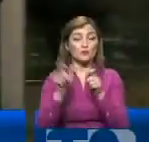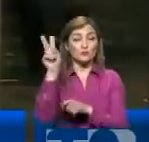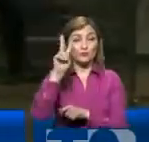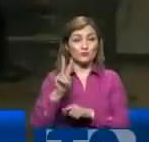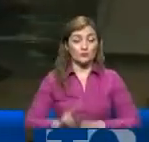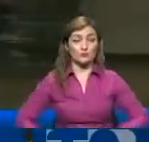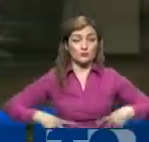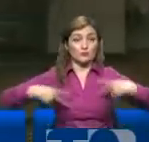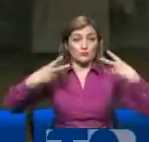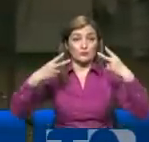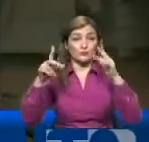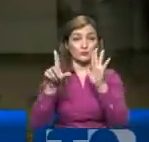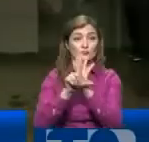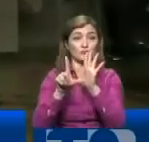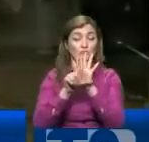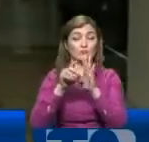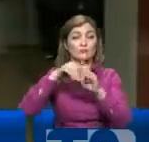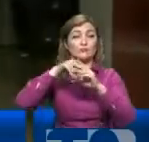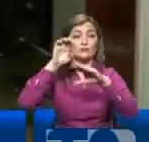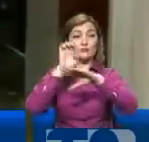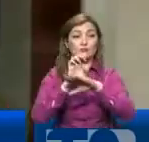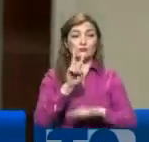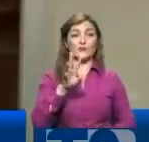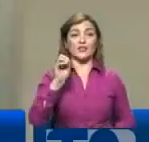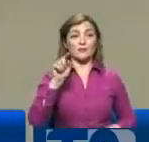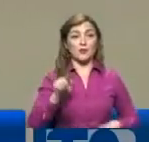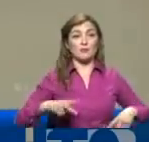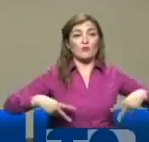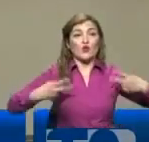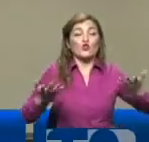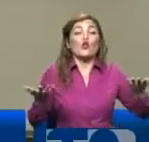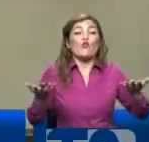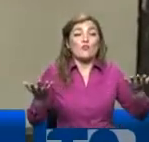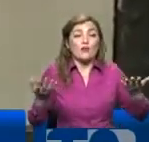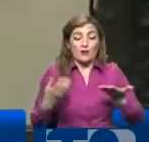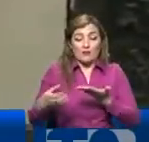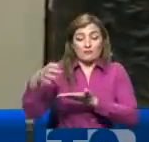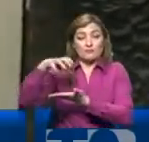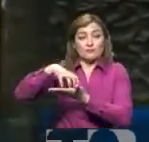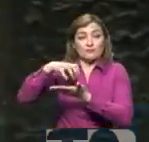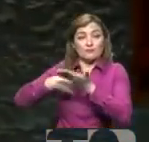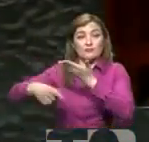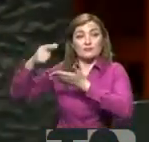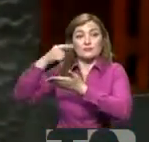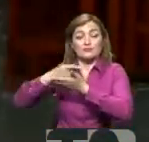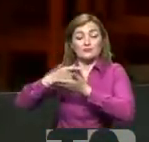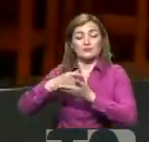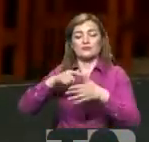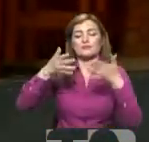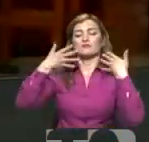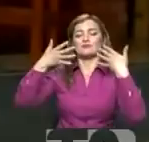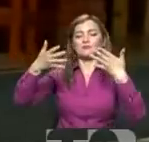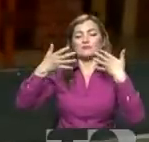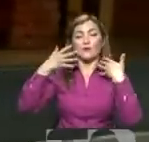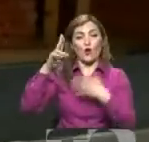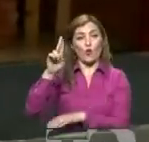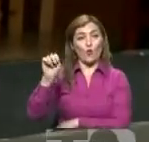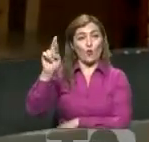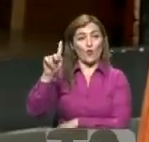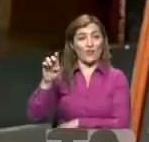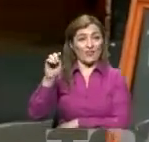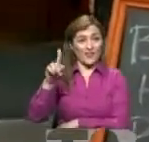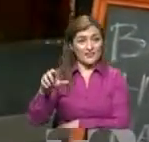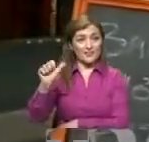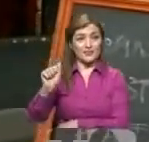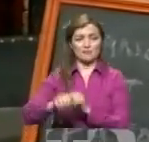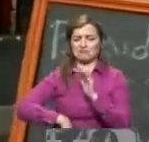venezolanos radicados legalmente en el país, 20.000 están en la provincia del Guayas. Y aquí en Guayaquil, el sector de Urdesa es uno de los